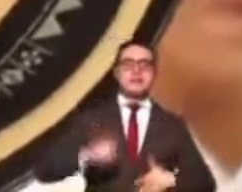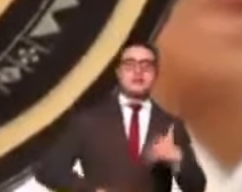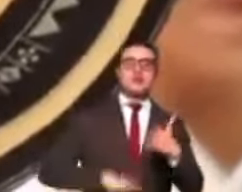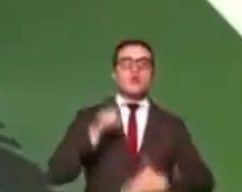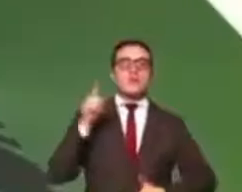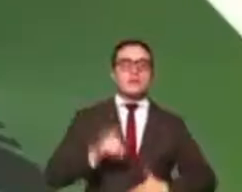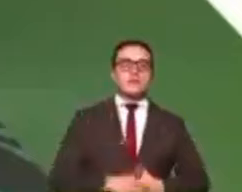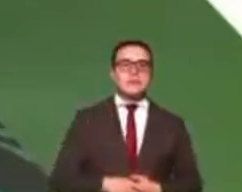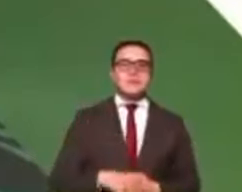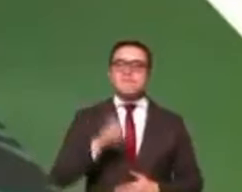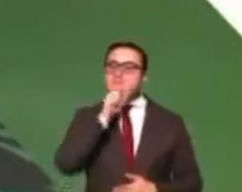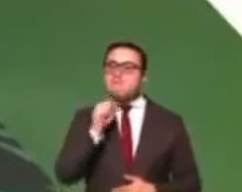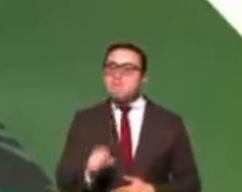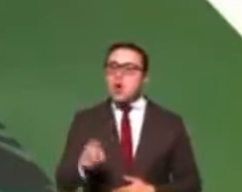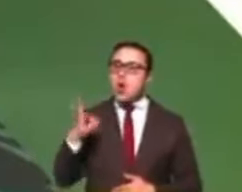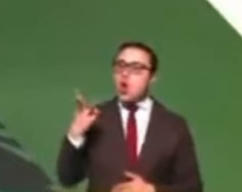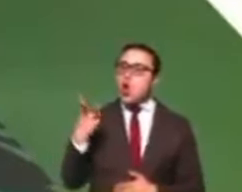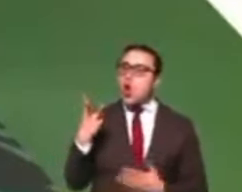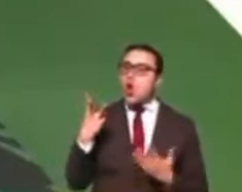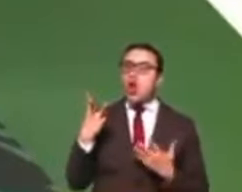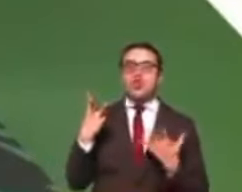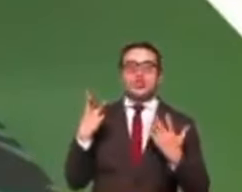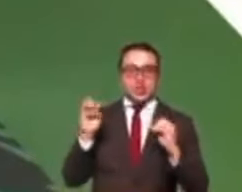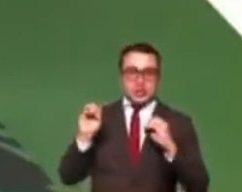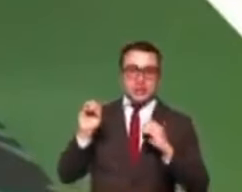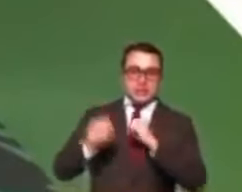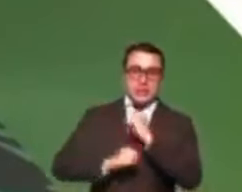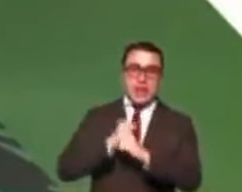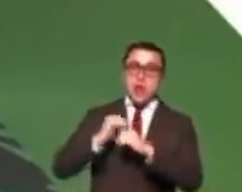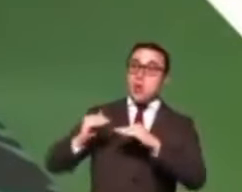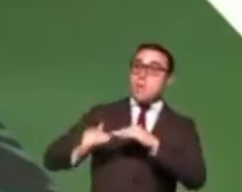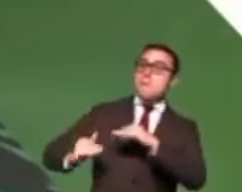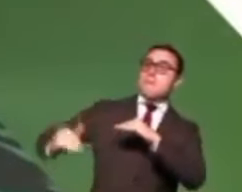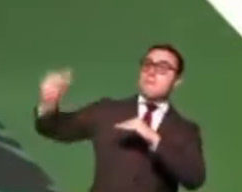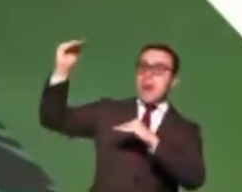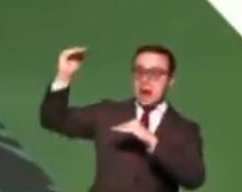para mayores de 80 años porque nos alcanzan los recursos hasta ahí.